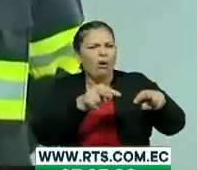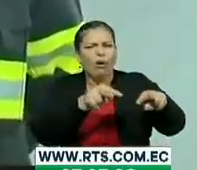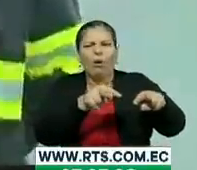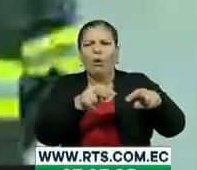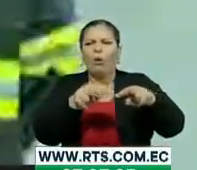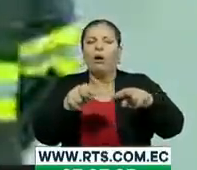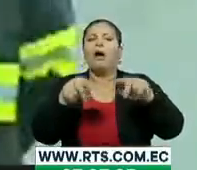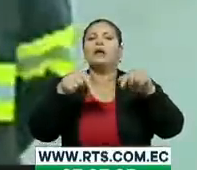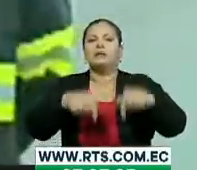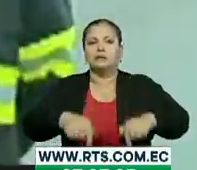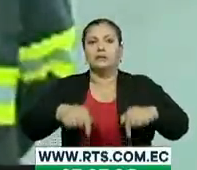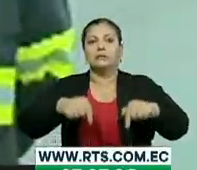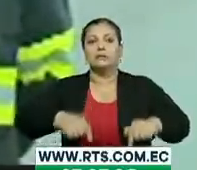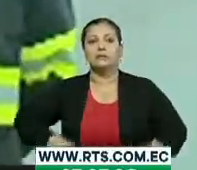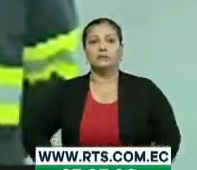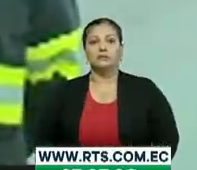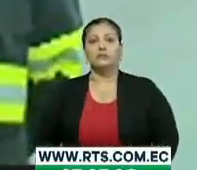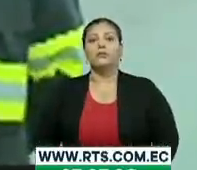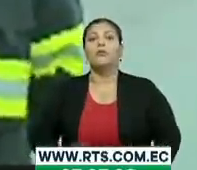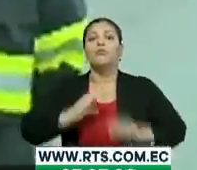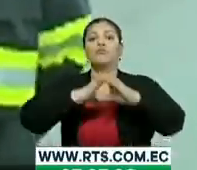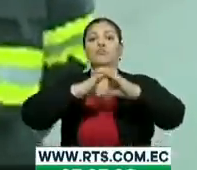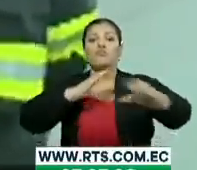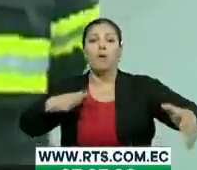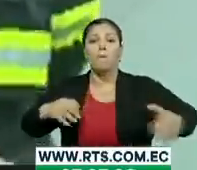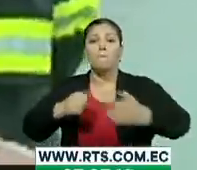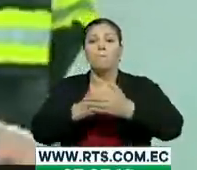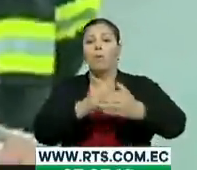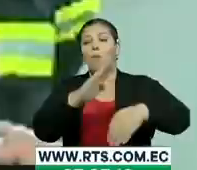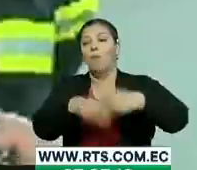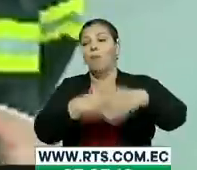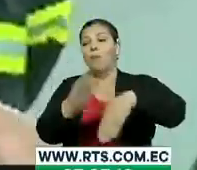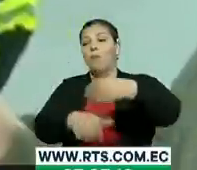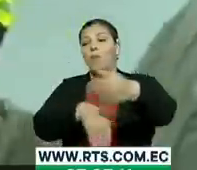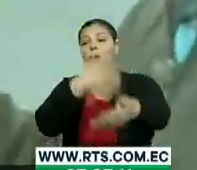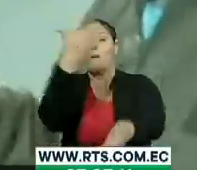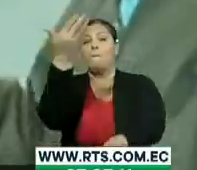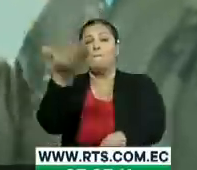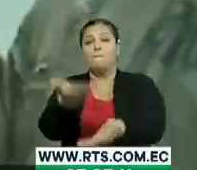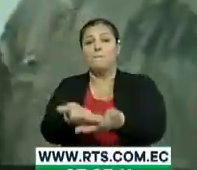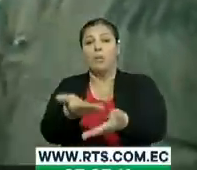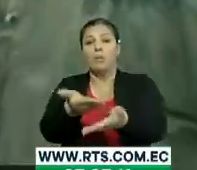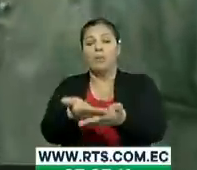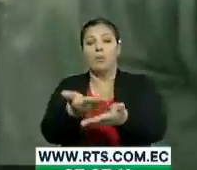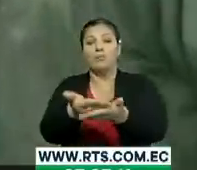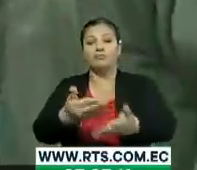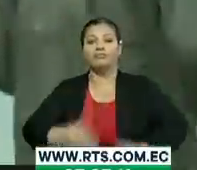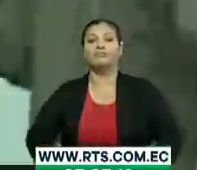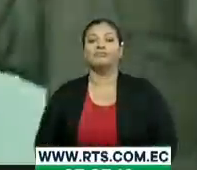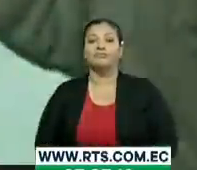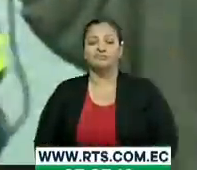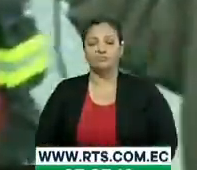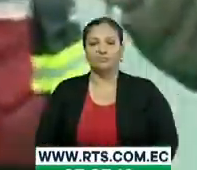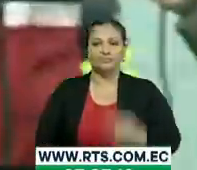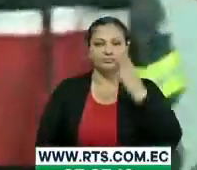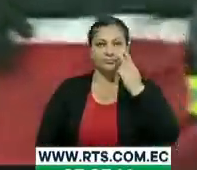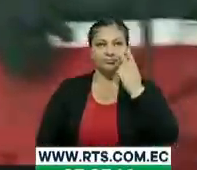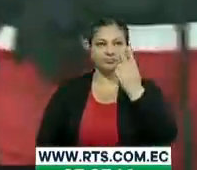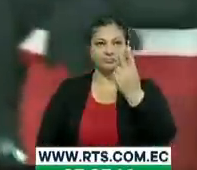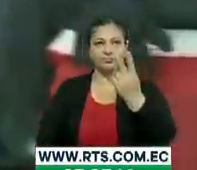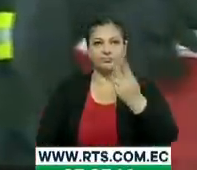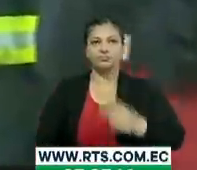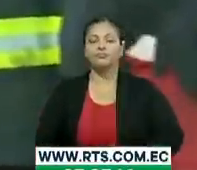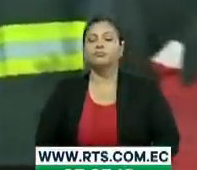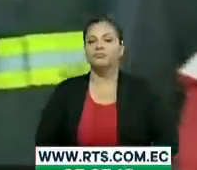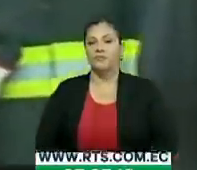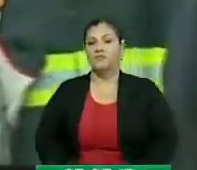de Papayacta el volcamiento de un bus con el mismo que tuvo un accidente de tránsito en la parte de más arriba con una